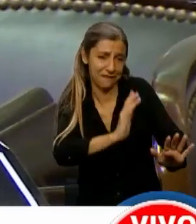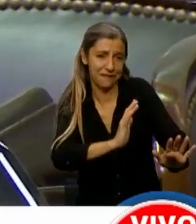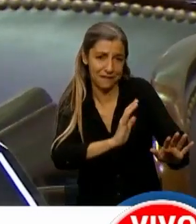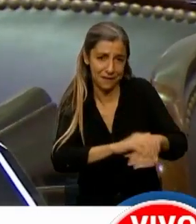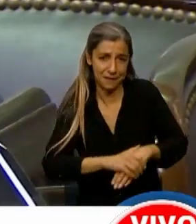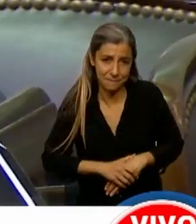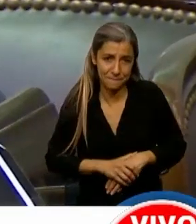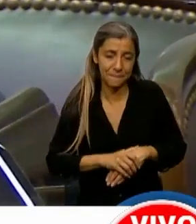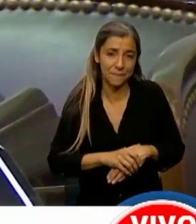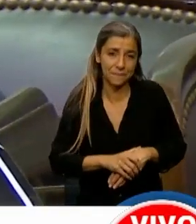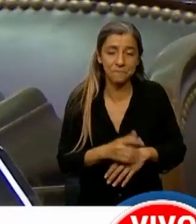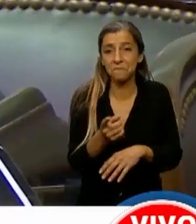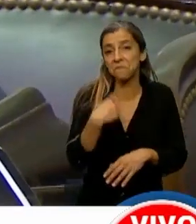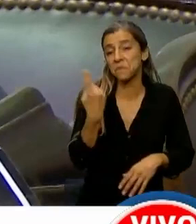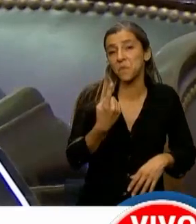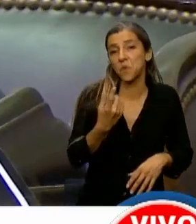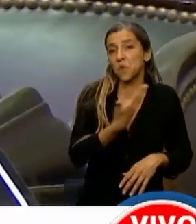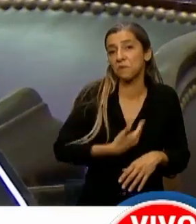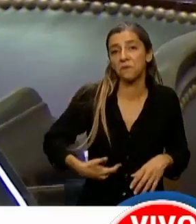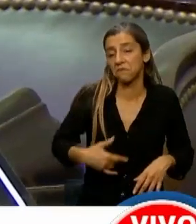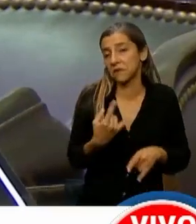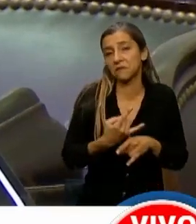En nuestro gobierno siempre